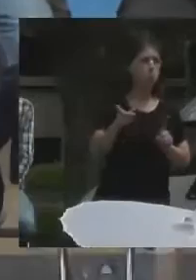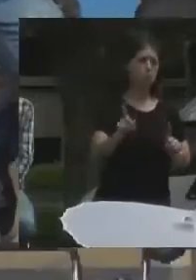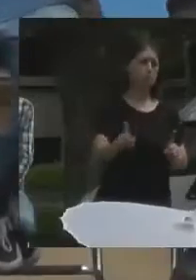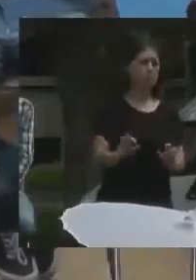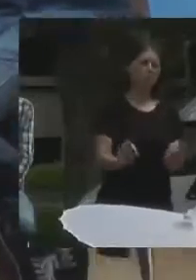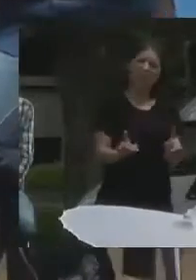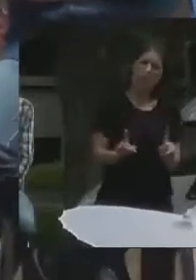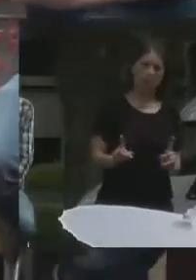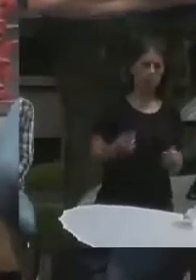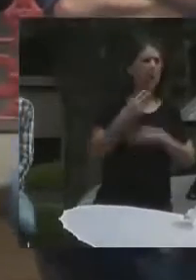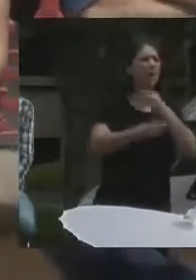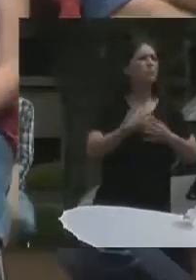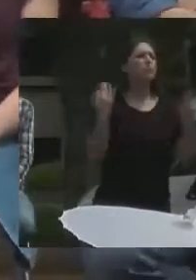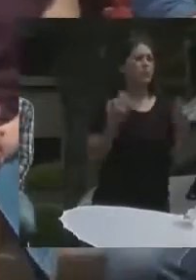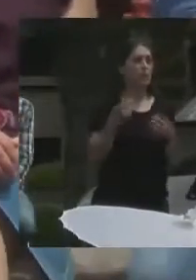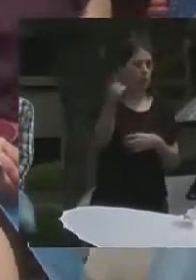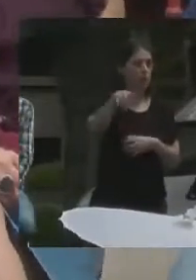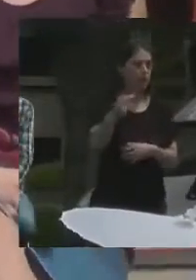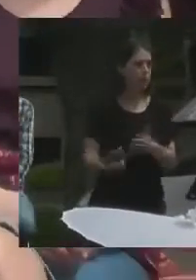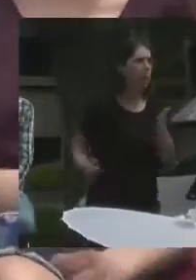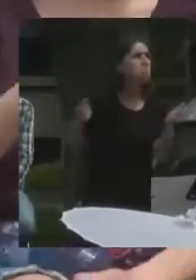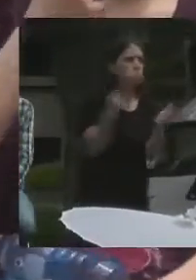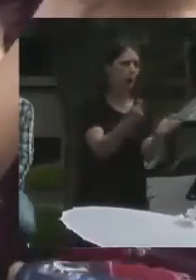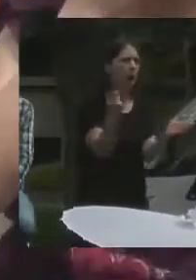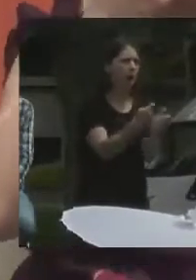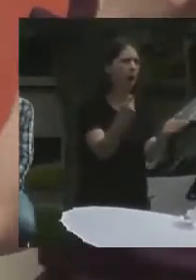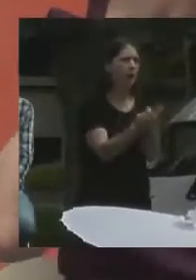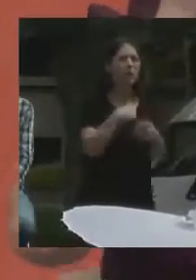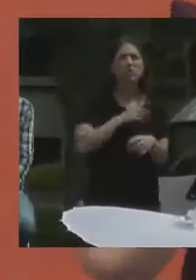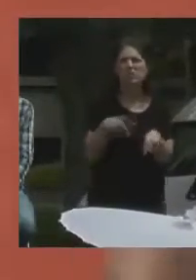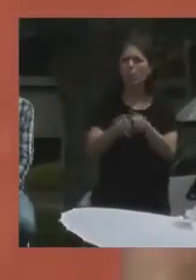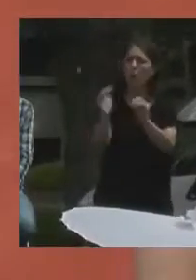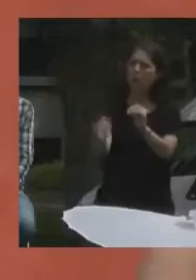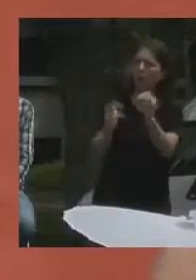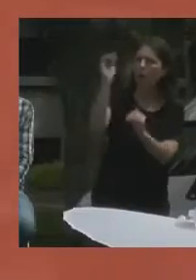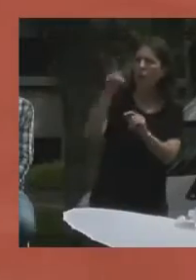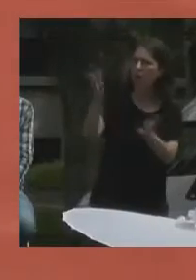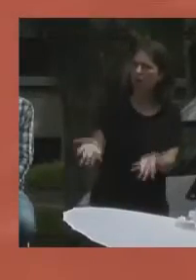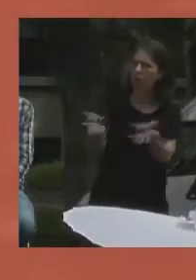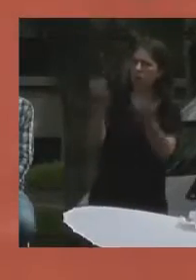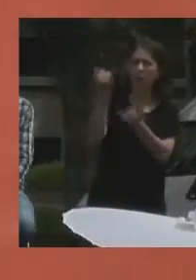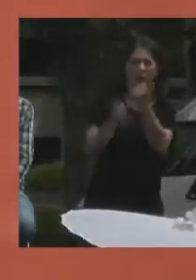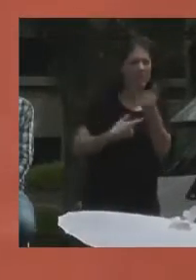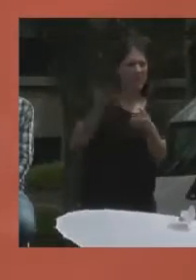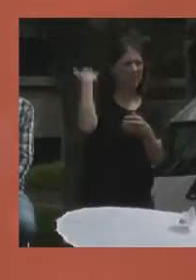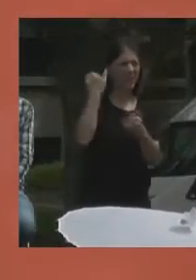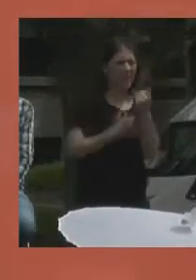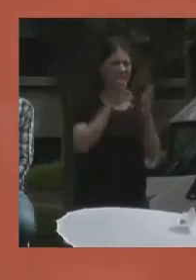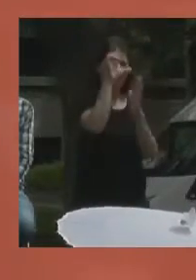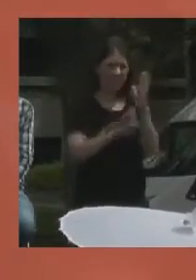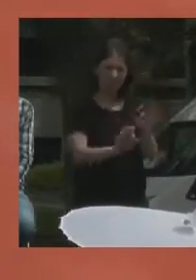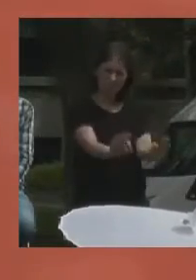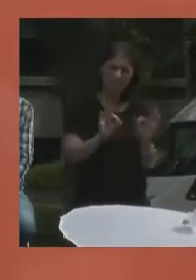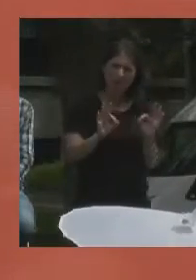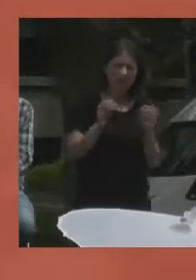O que vamos a facer é que paguen o que teñen que pagar. Non é que lles vayamos subir nada, é que acabaran os estatutos especiais que